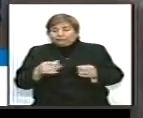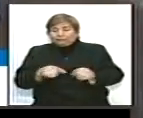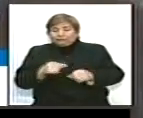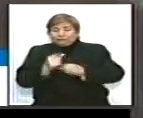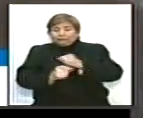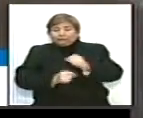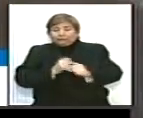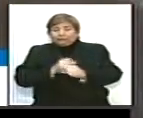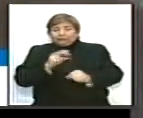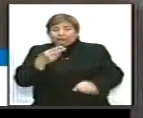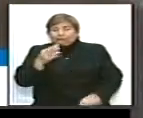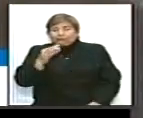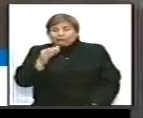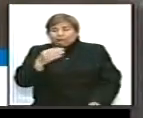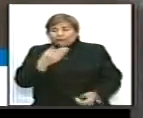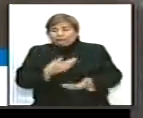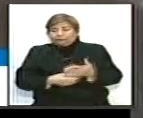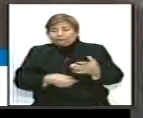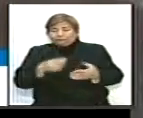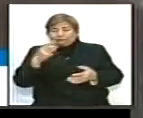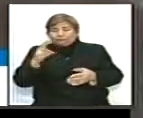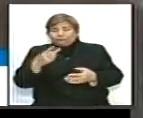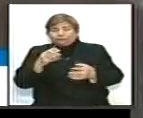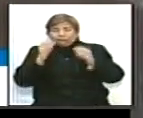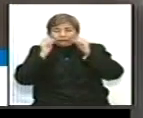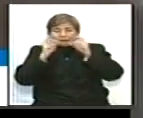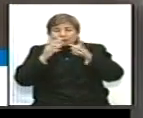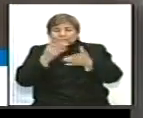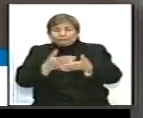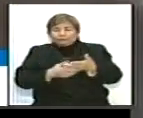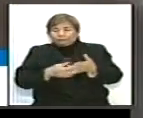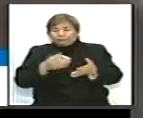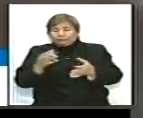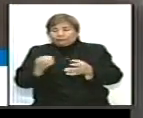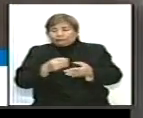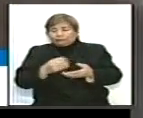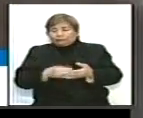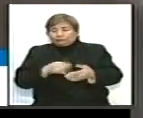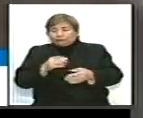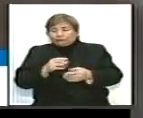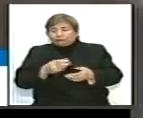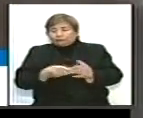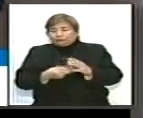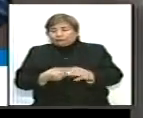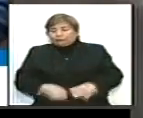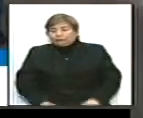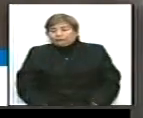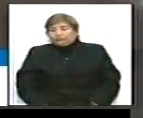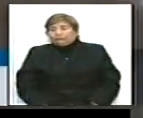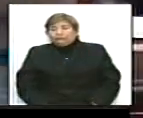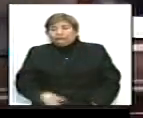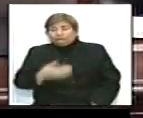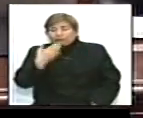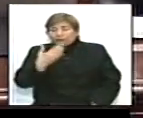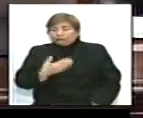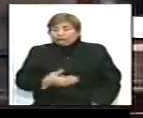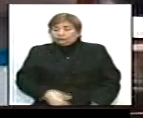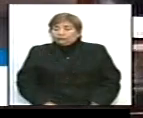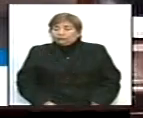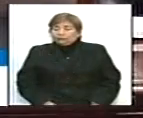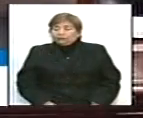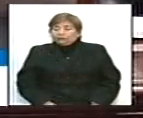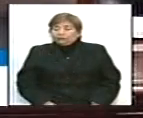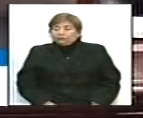año 2019 destinándose para los impactos que han sido afectados por la actividad minera, presidente. Gracias. Gracias, congresista